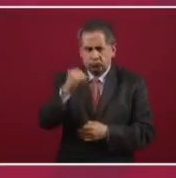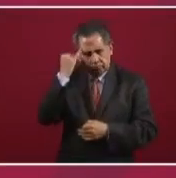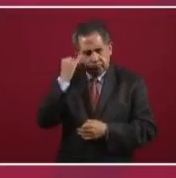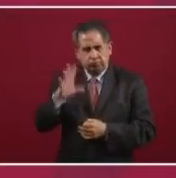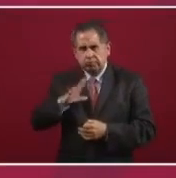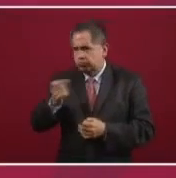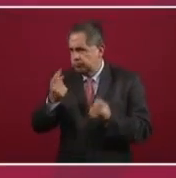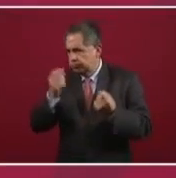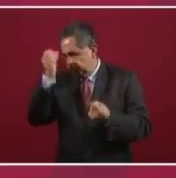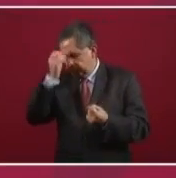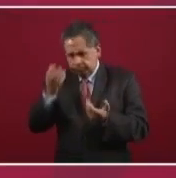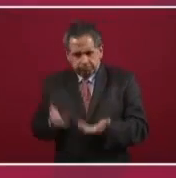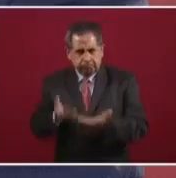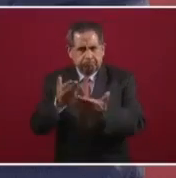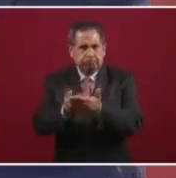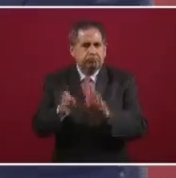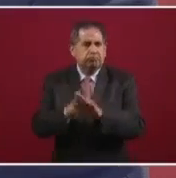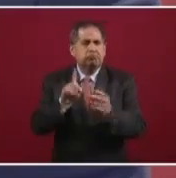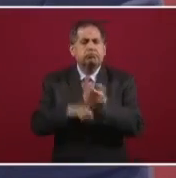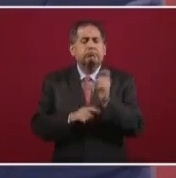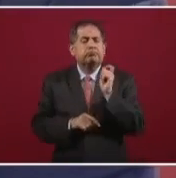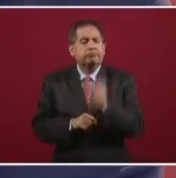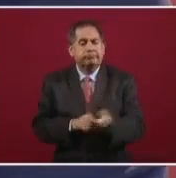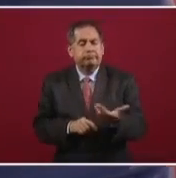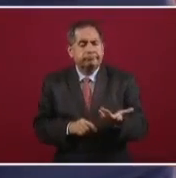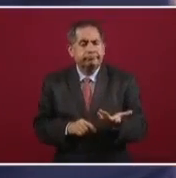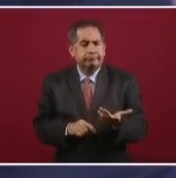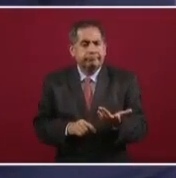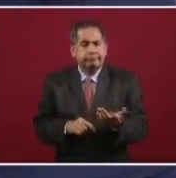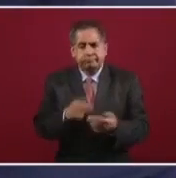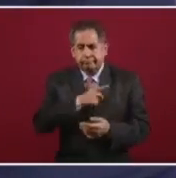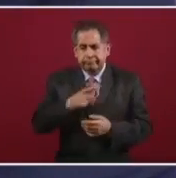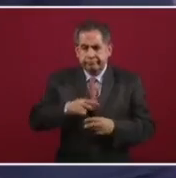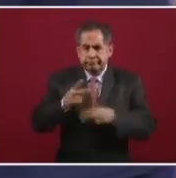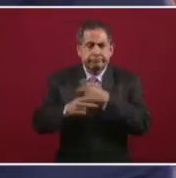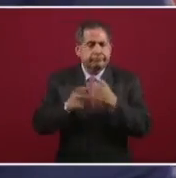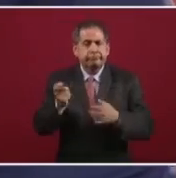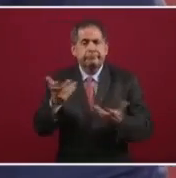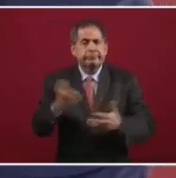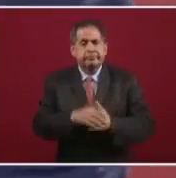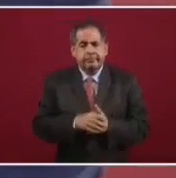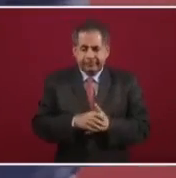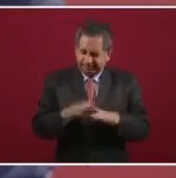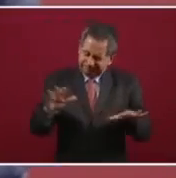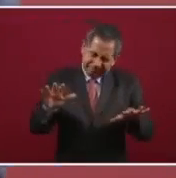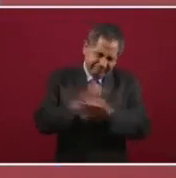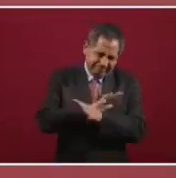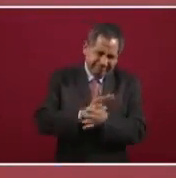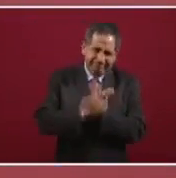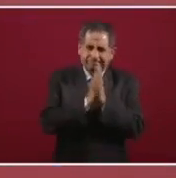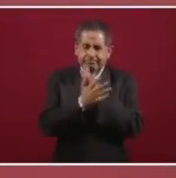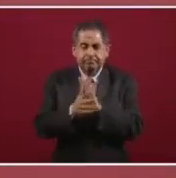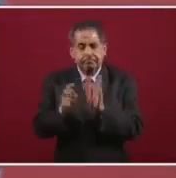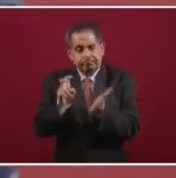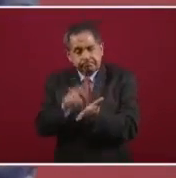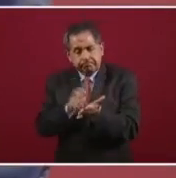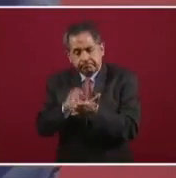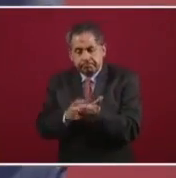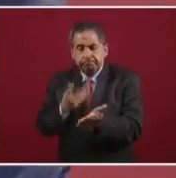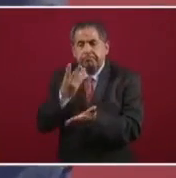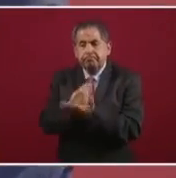hay opiniones, de que se lleve a cabo esta reforma con una